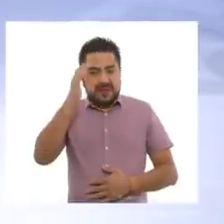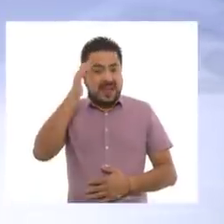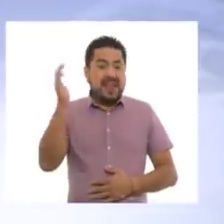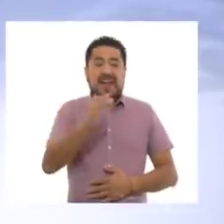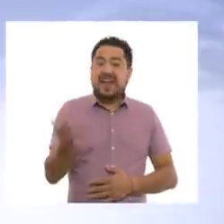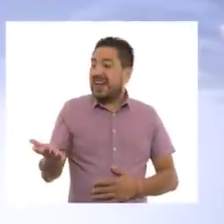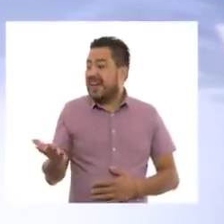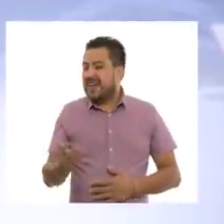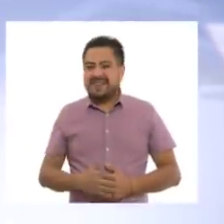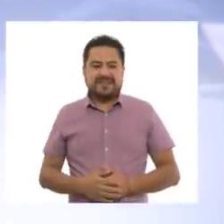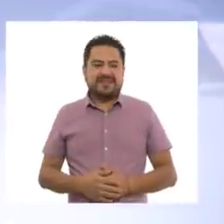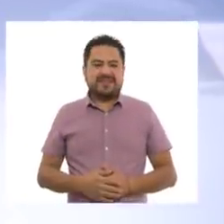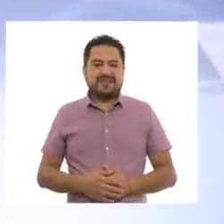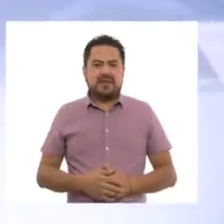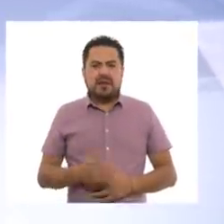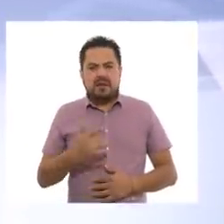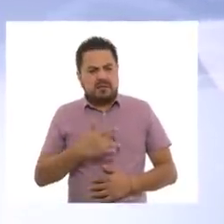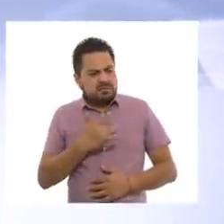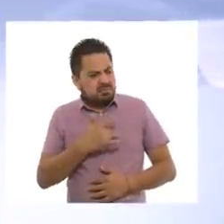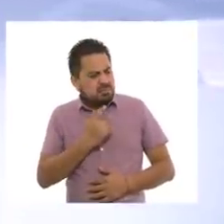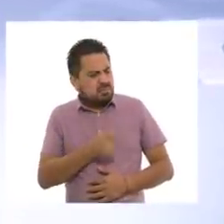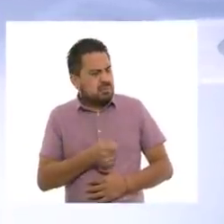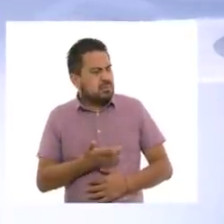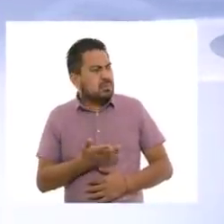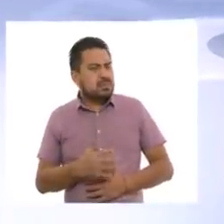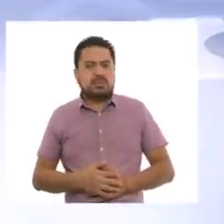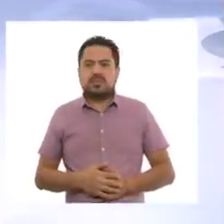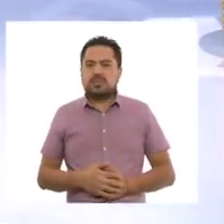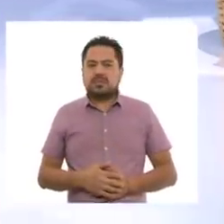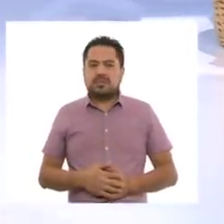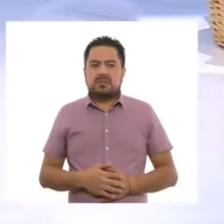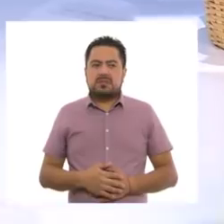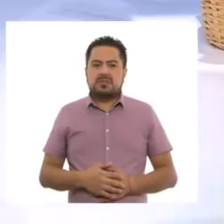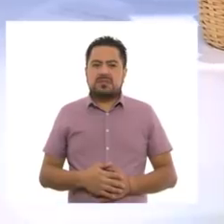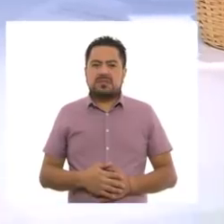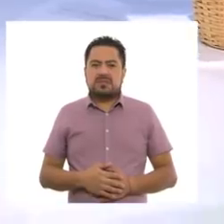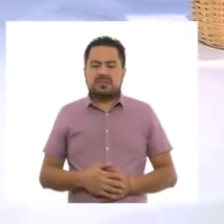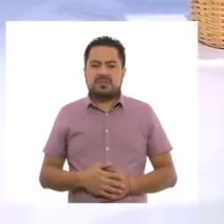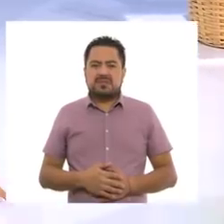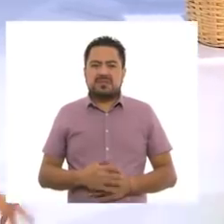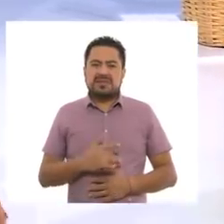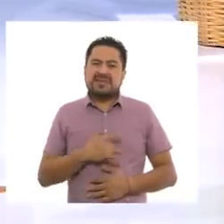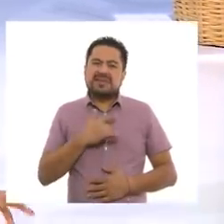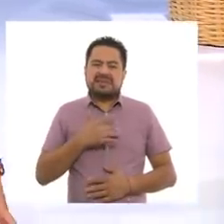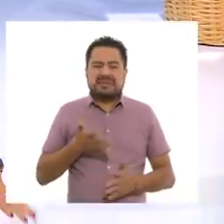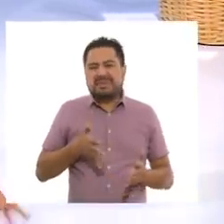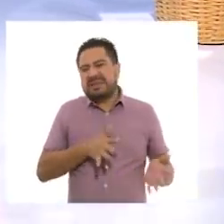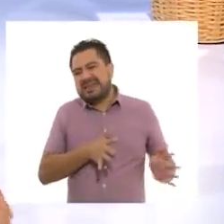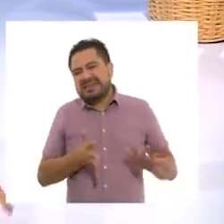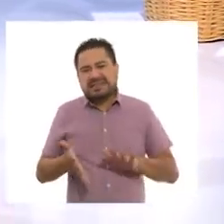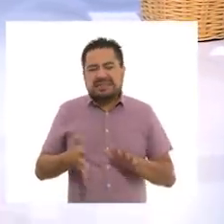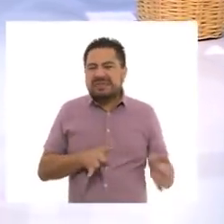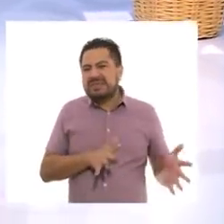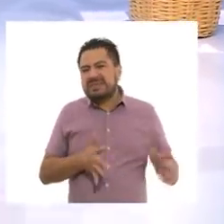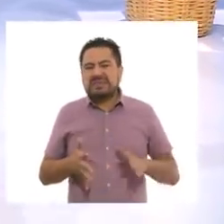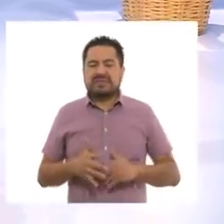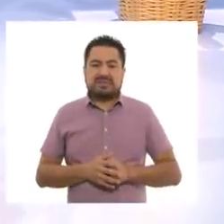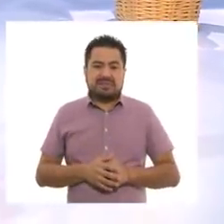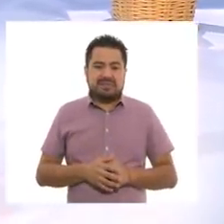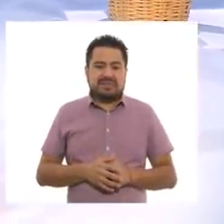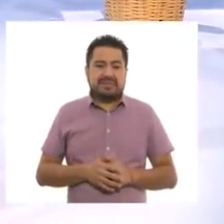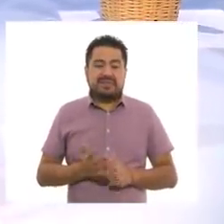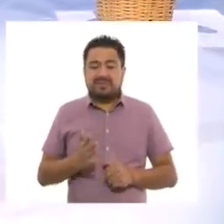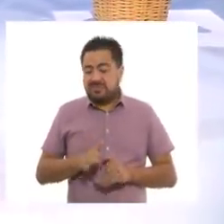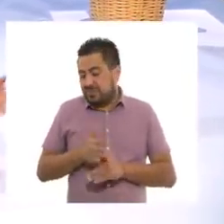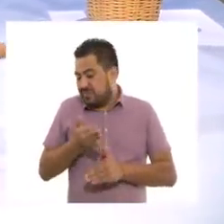Órale. ¿Qué tienes? Vale. Pues es, me siento más o menos. No sé, es